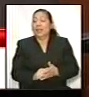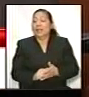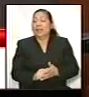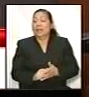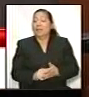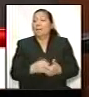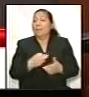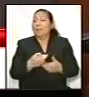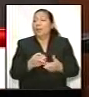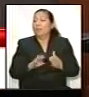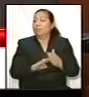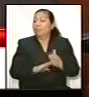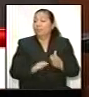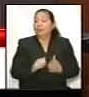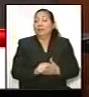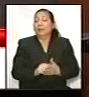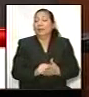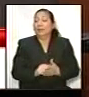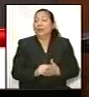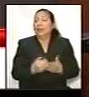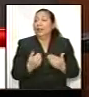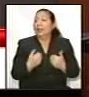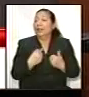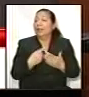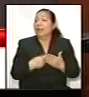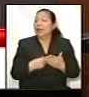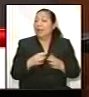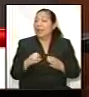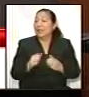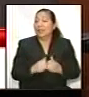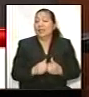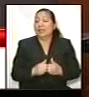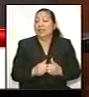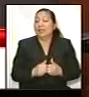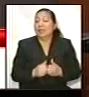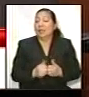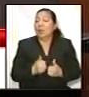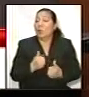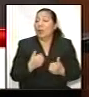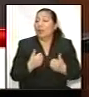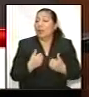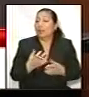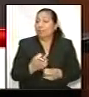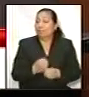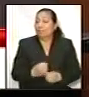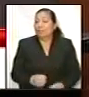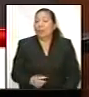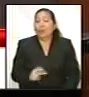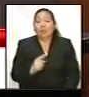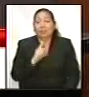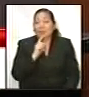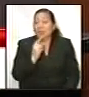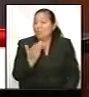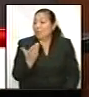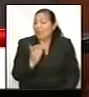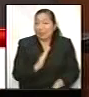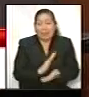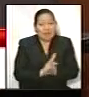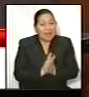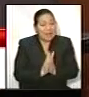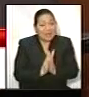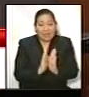y un producto sanitario, tienen que regirse y tienen que, a los cuales tienen que someterse. No se está pidiendo nada